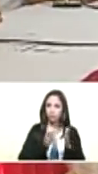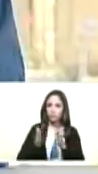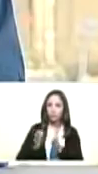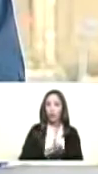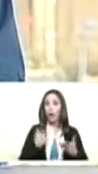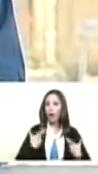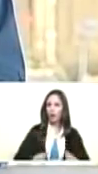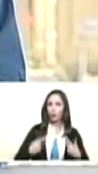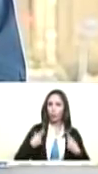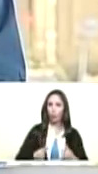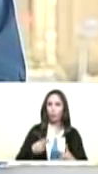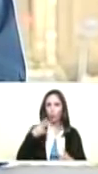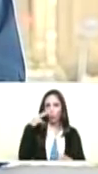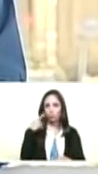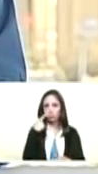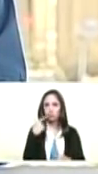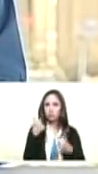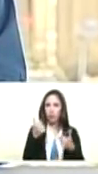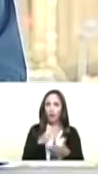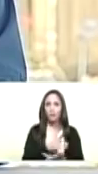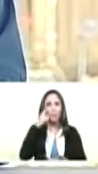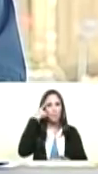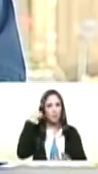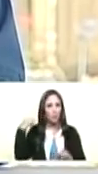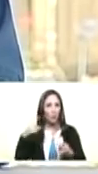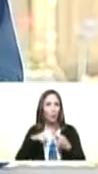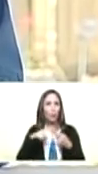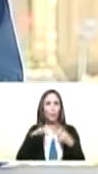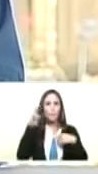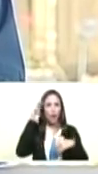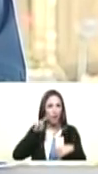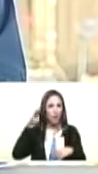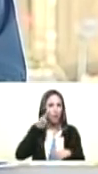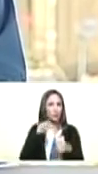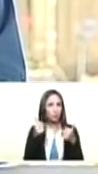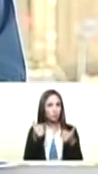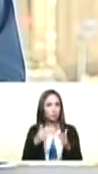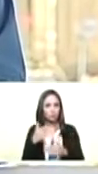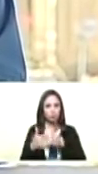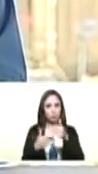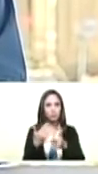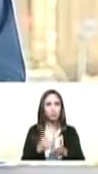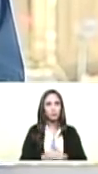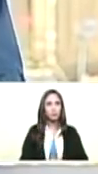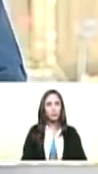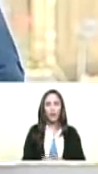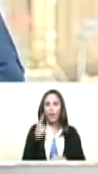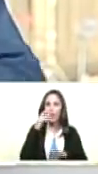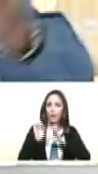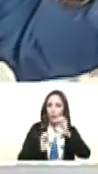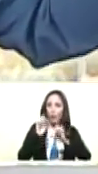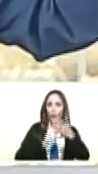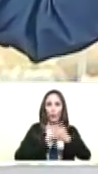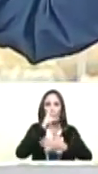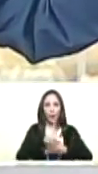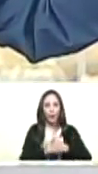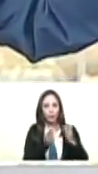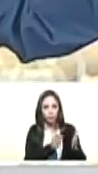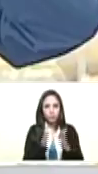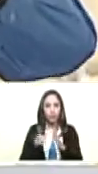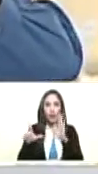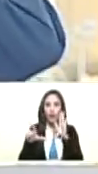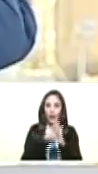Aristóbulo es bueno porque es metodólogo, pedagogo, maestro. Revisar los planes, entonces ver, la